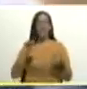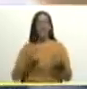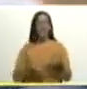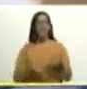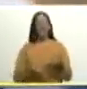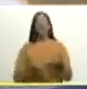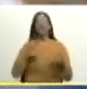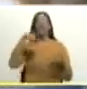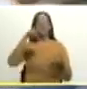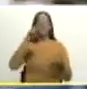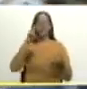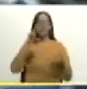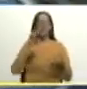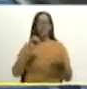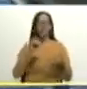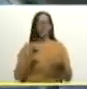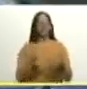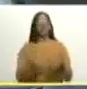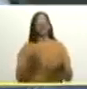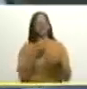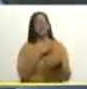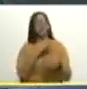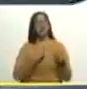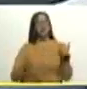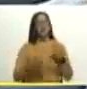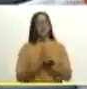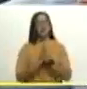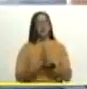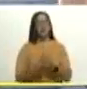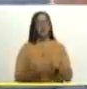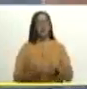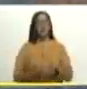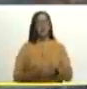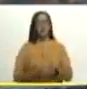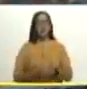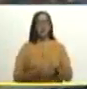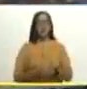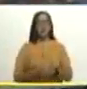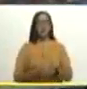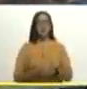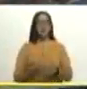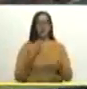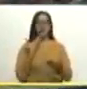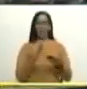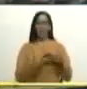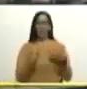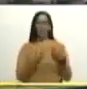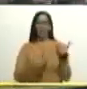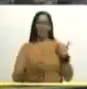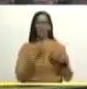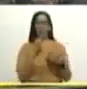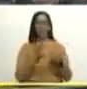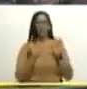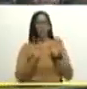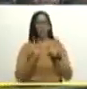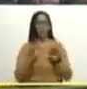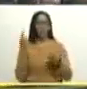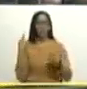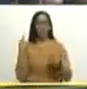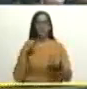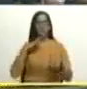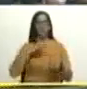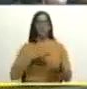Pedro Rafael Tellechea. Señora vicepresidenta, por favor. Gracias, presidente. Bueno, justamente ayer